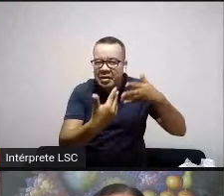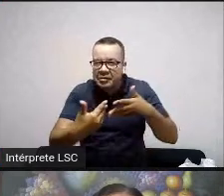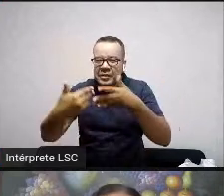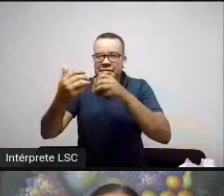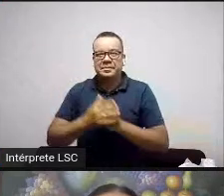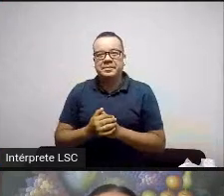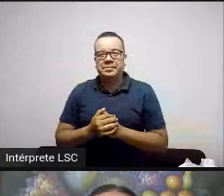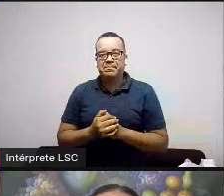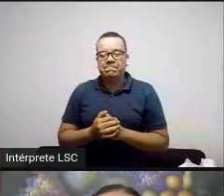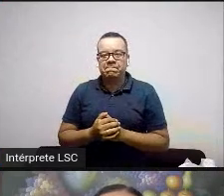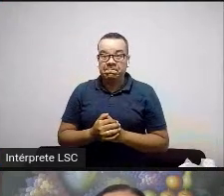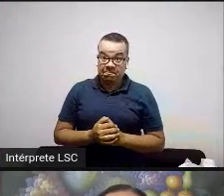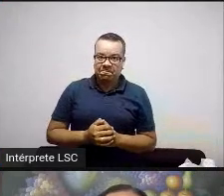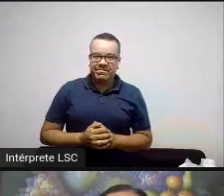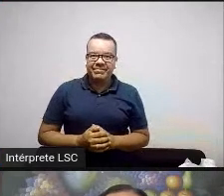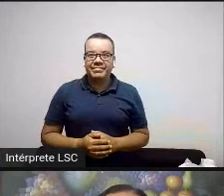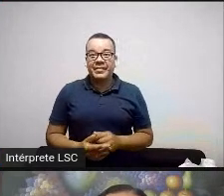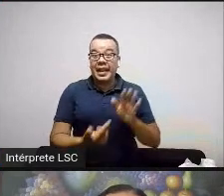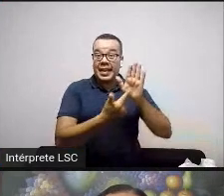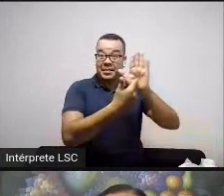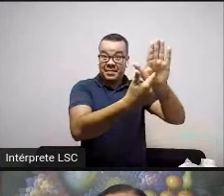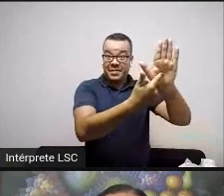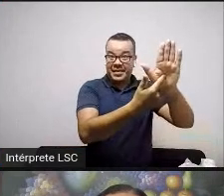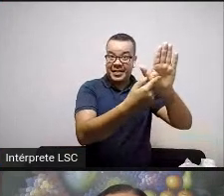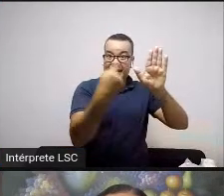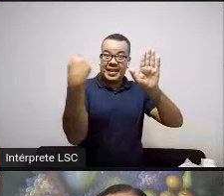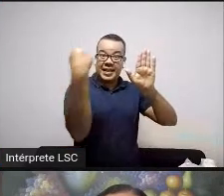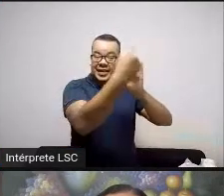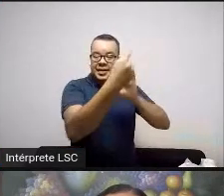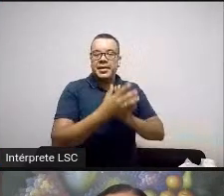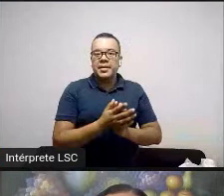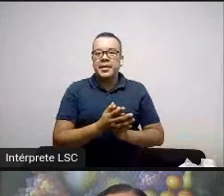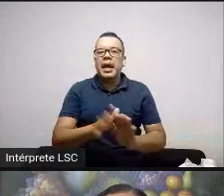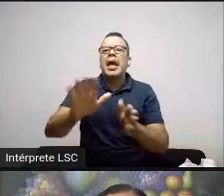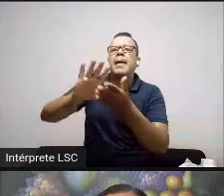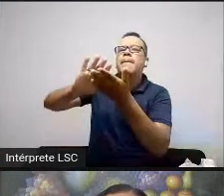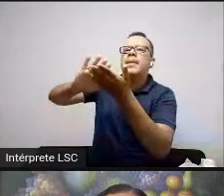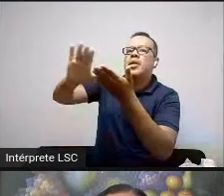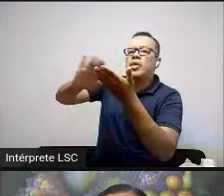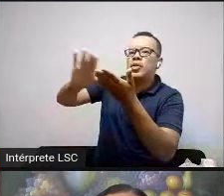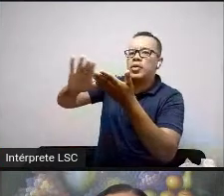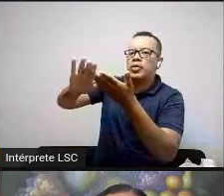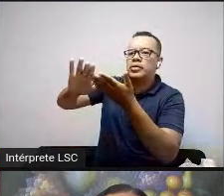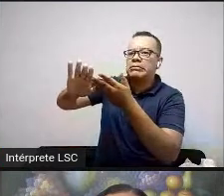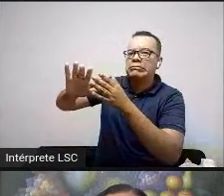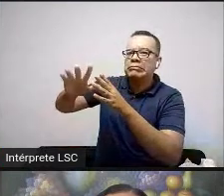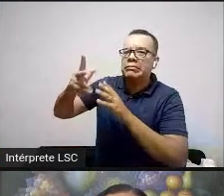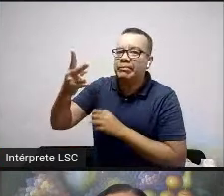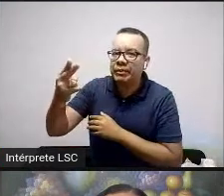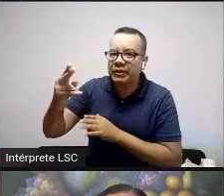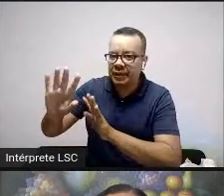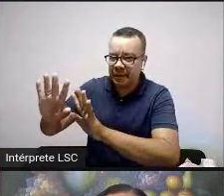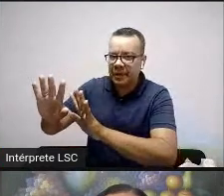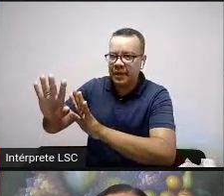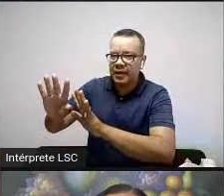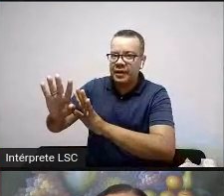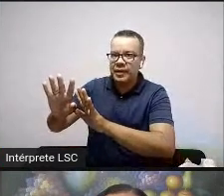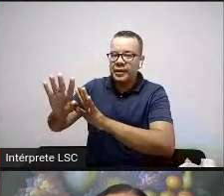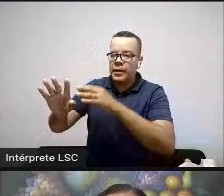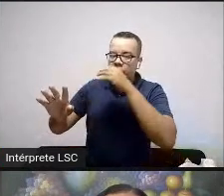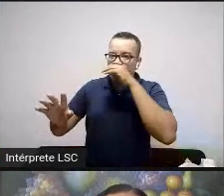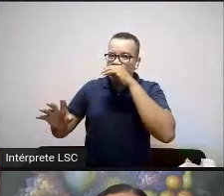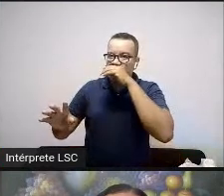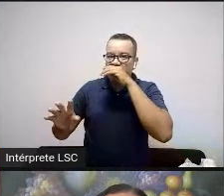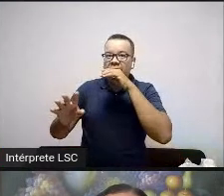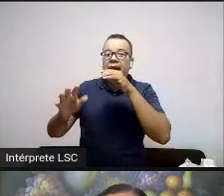Solidaridad. Donde comen uno, comen todos. Carolina, perdóname un segundito, porque al final hacemos